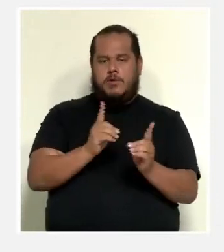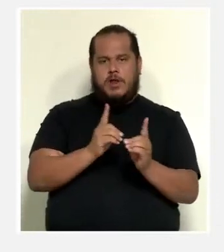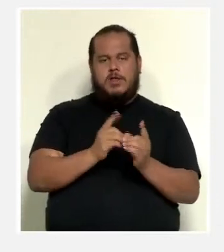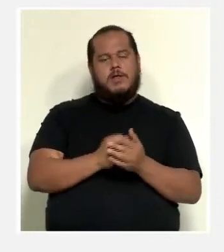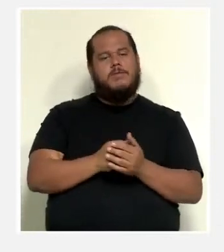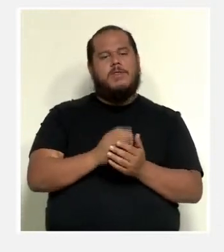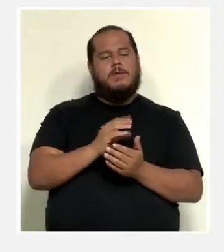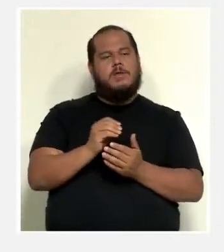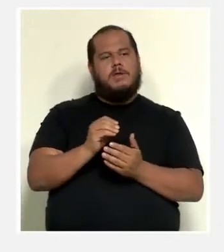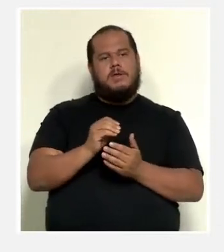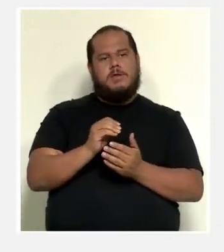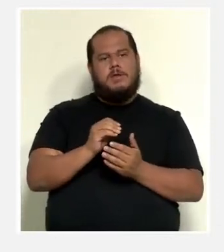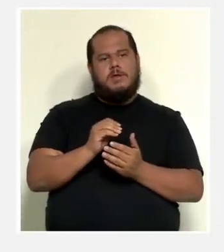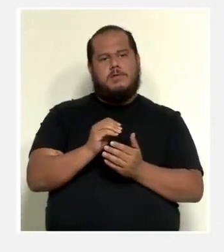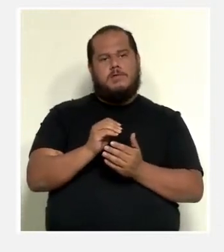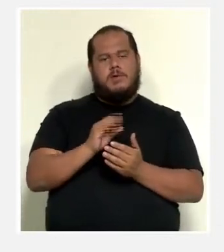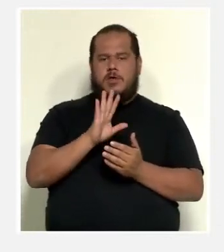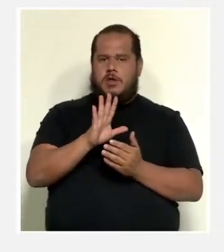y sus